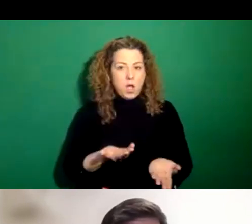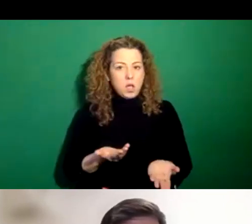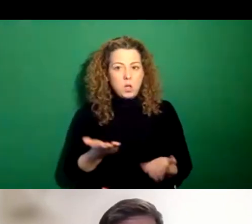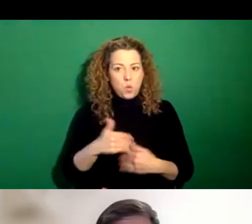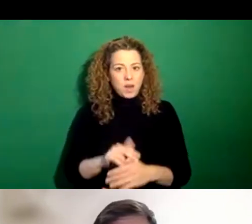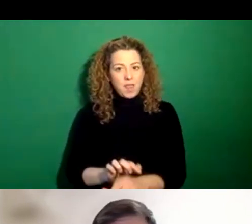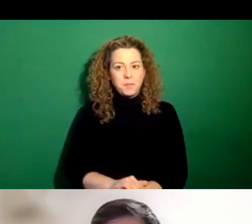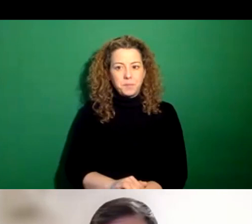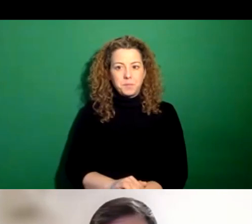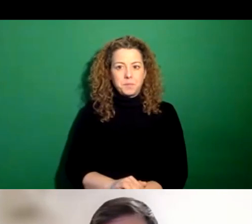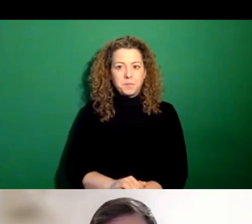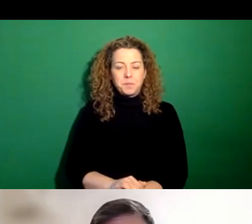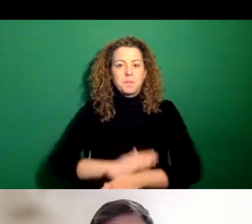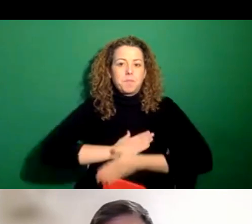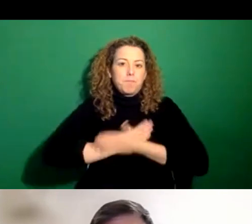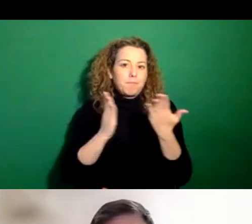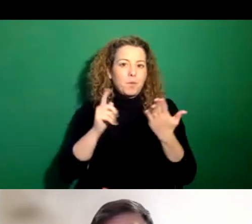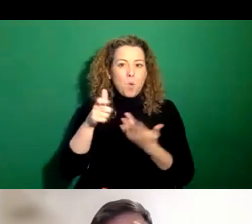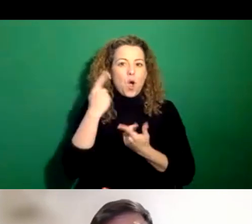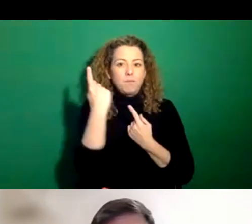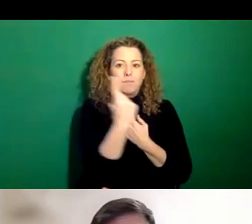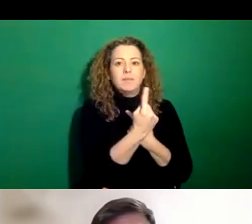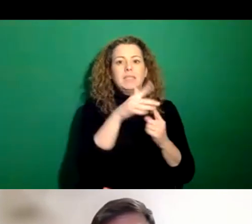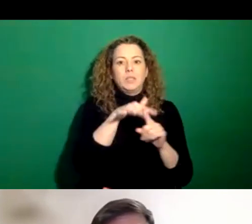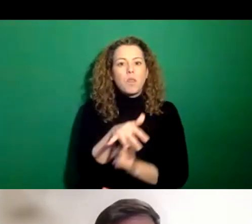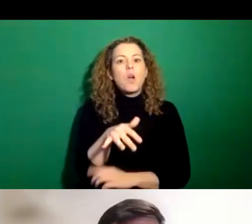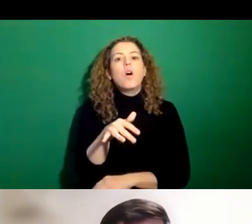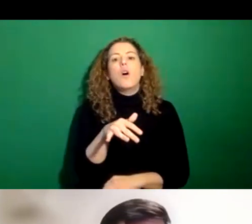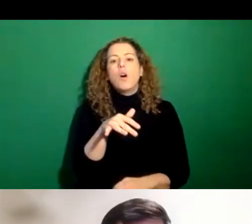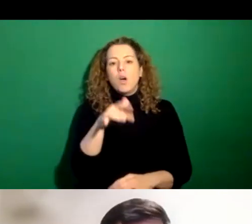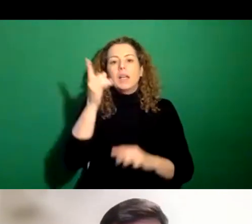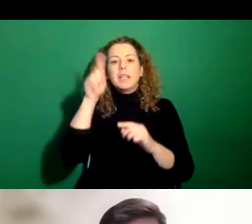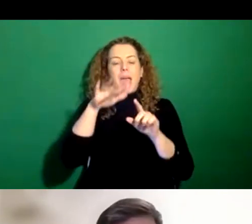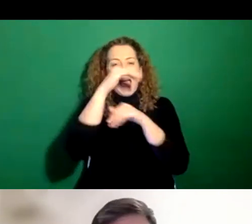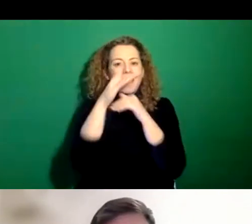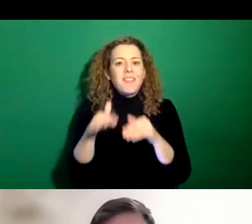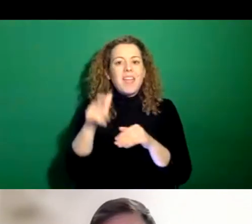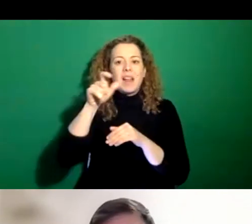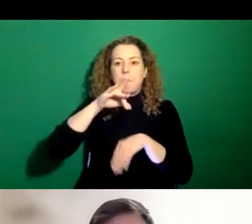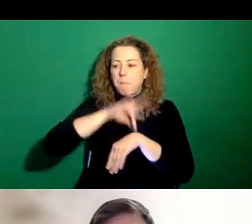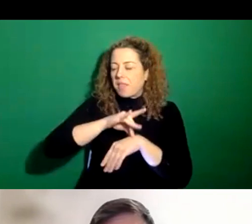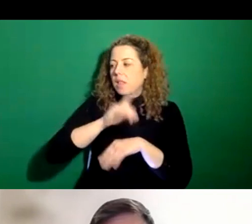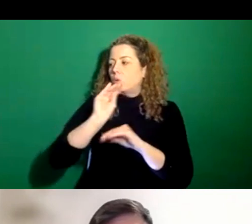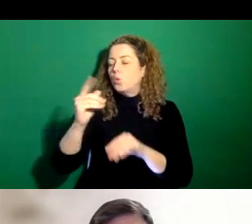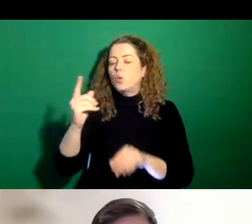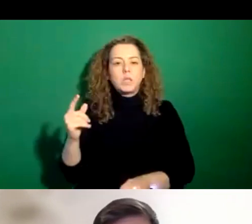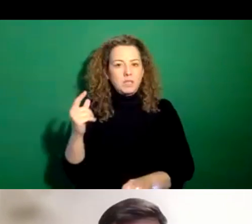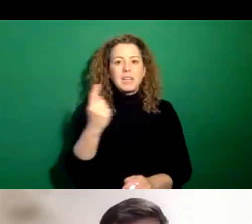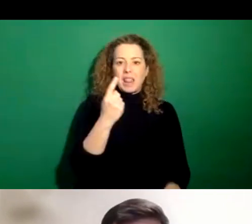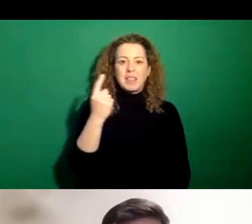nada. Entonces, bueno, es un poco caso por caso, y atender sobre todo al paciente y a la necesidad que tenga, y de ahí